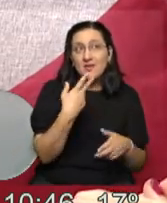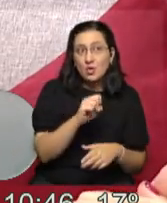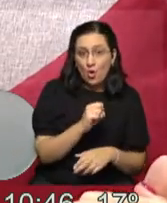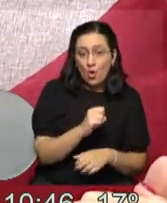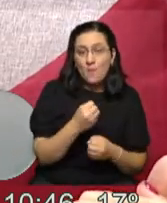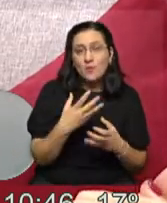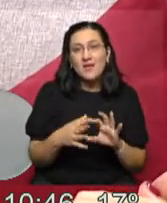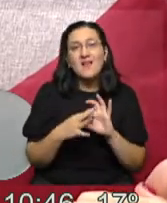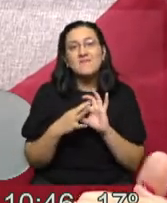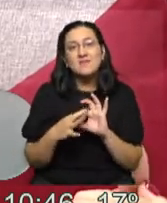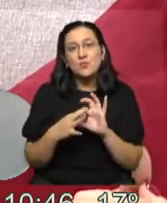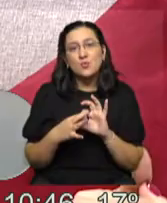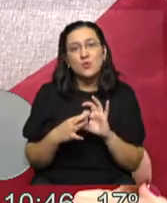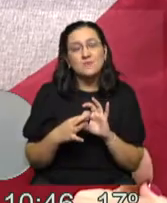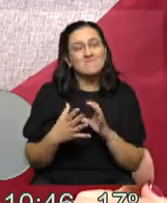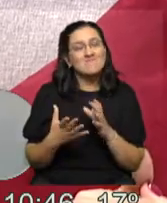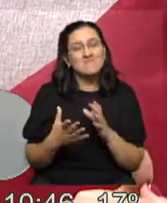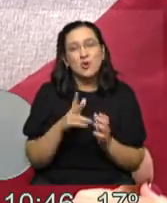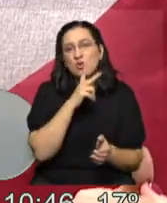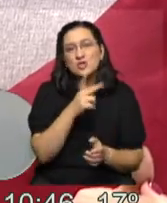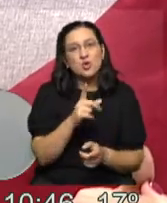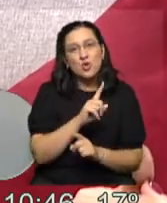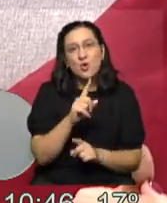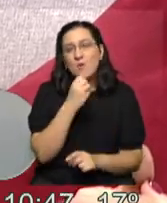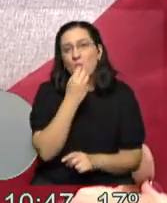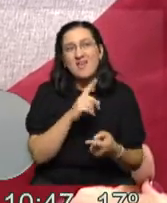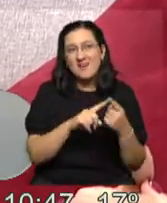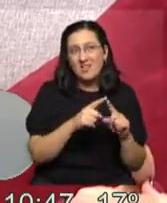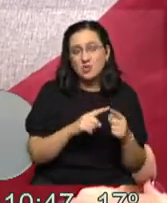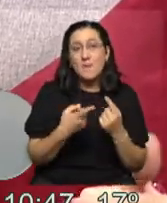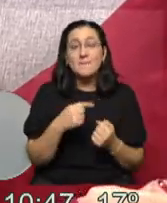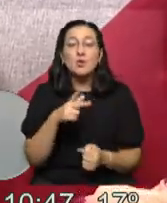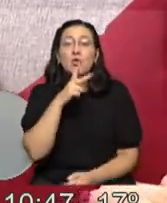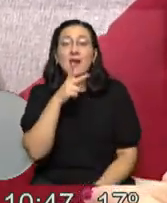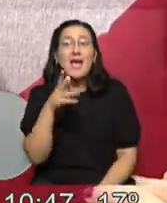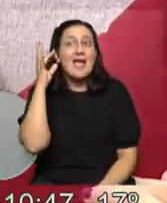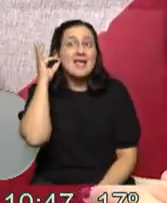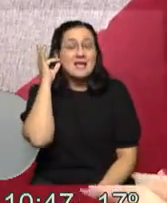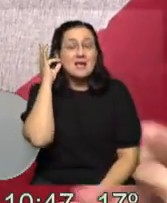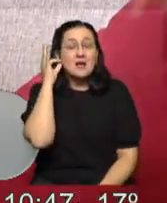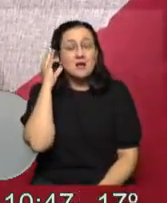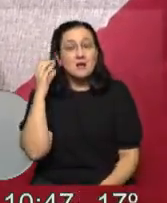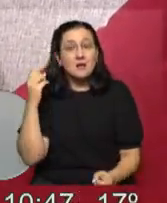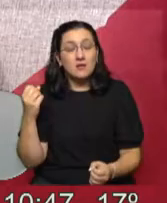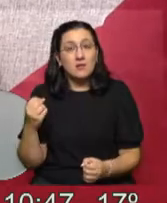tenido un vínculo muy tirante con los hijos, no así con una hija que le apareció, entre